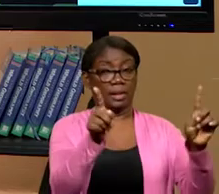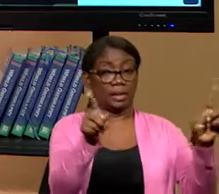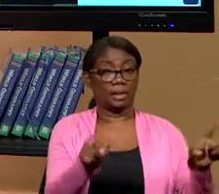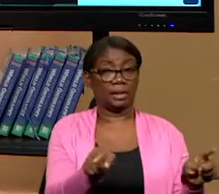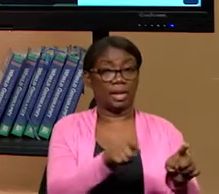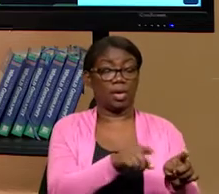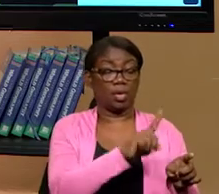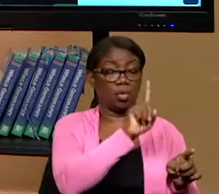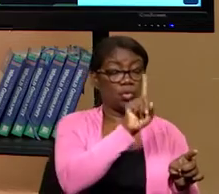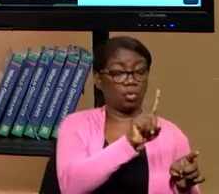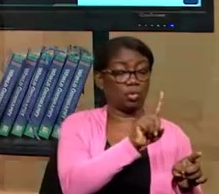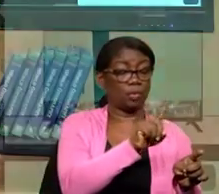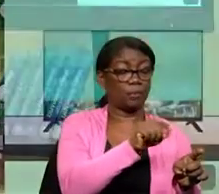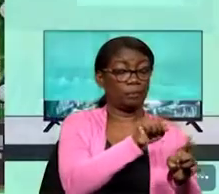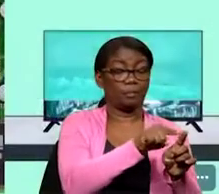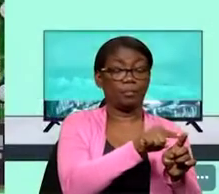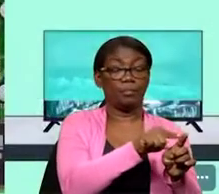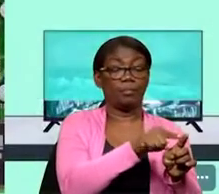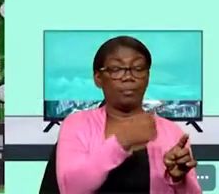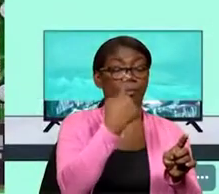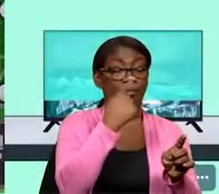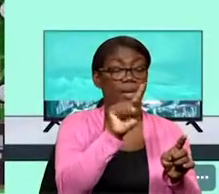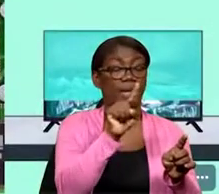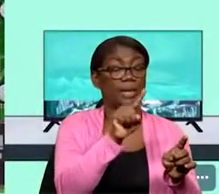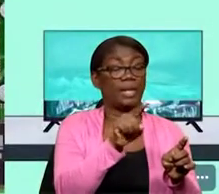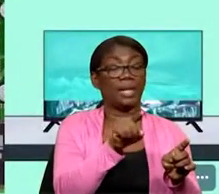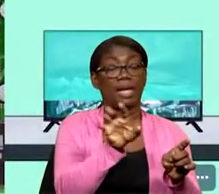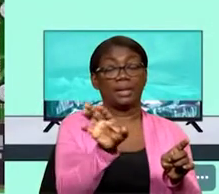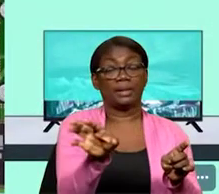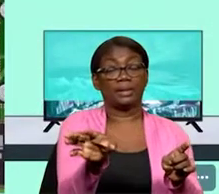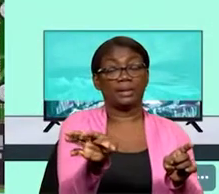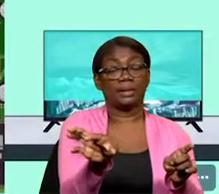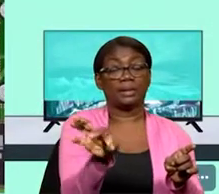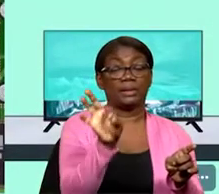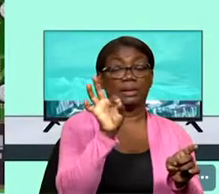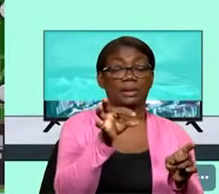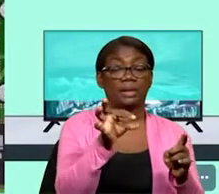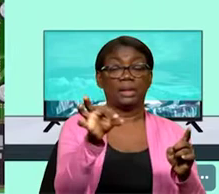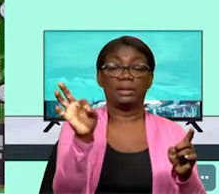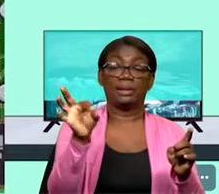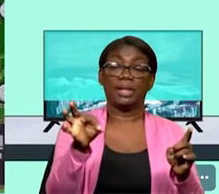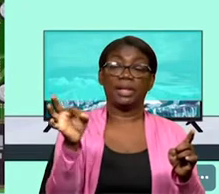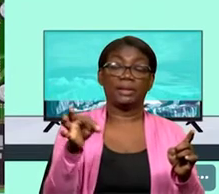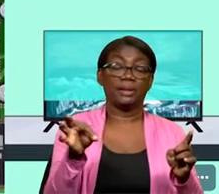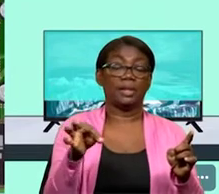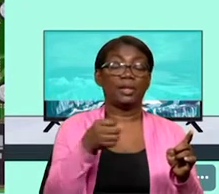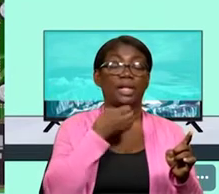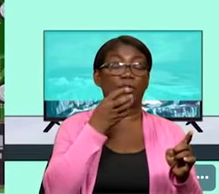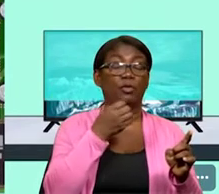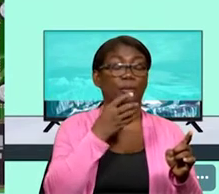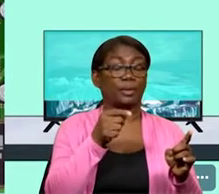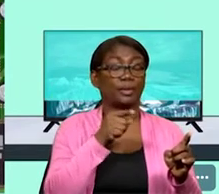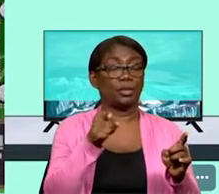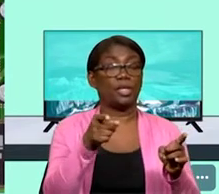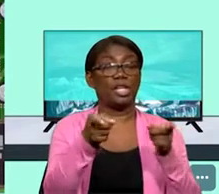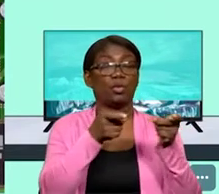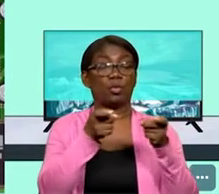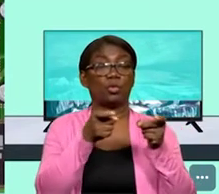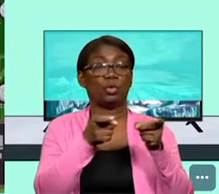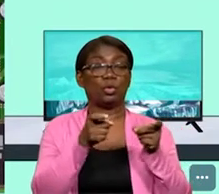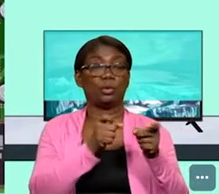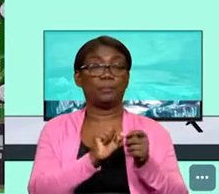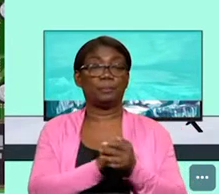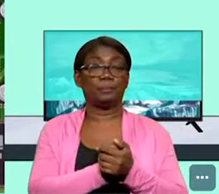chip tiene que ver con la selección, ¿verdad?, y el control de la información, tal cual como ustedes lo